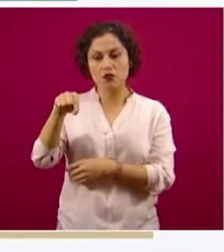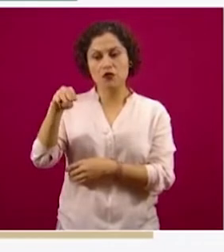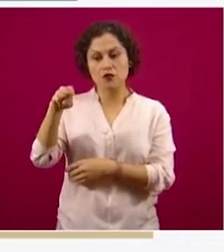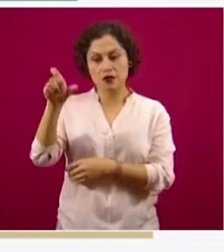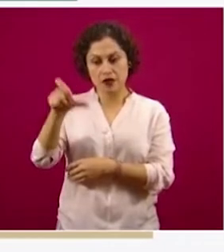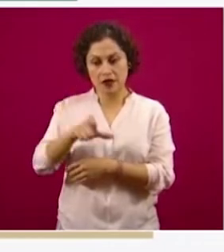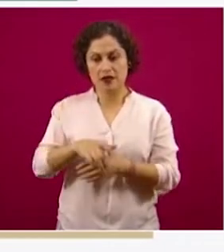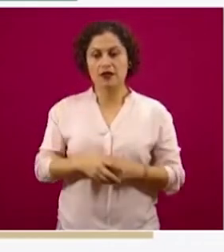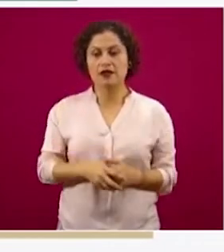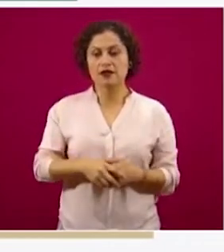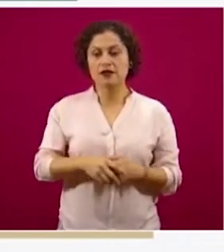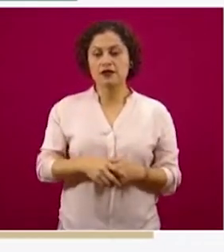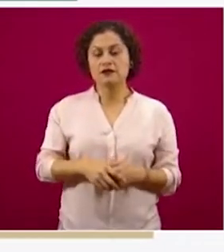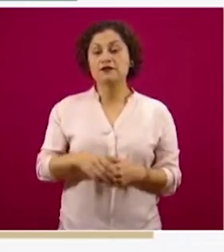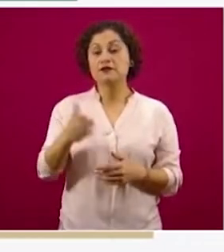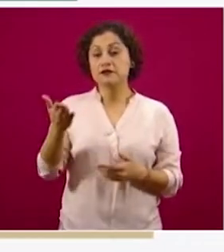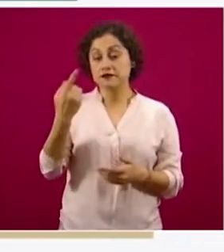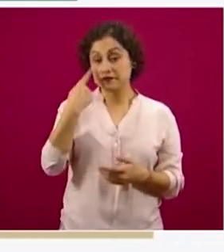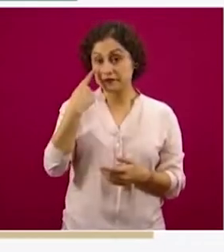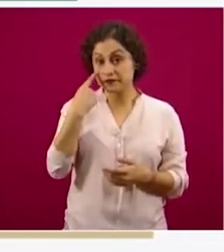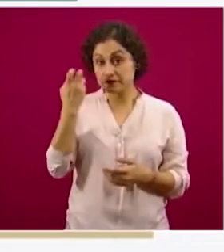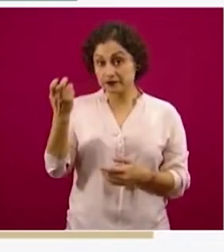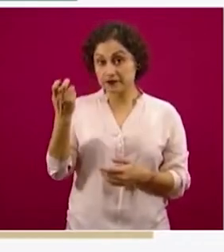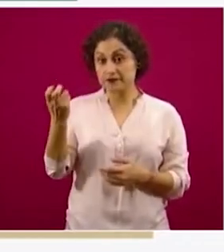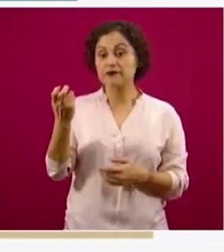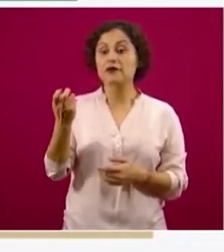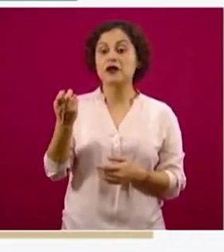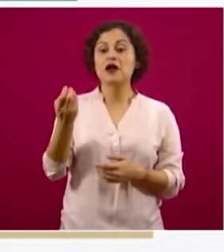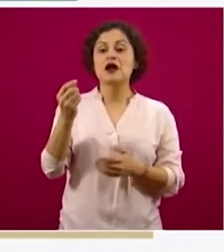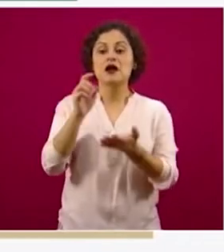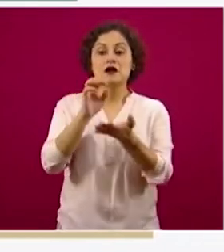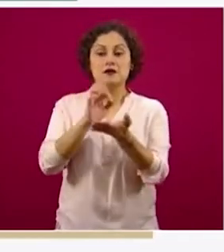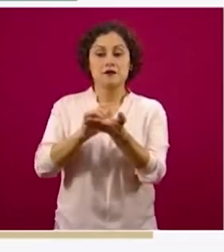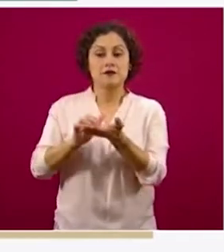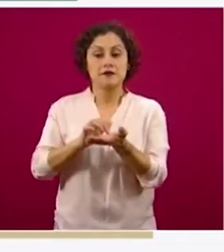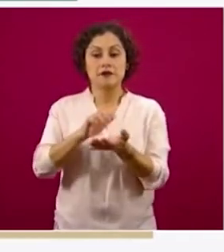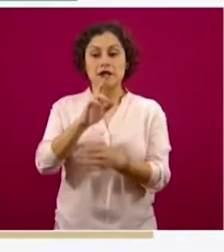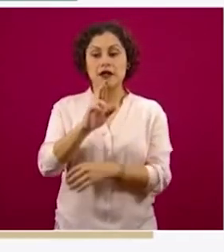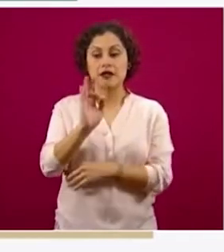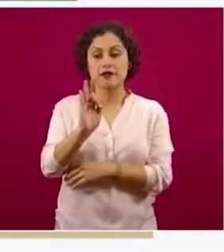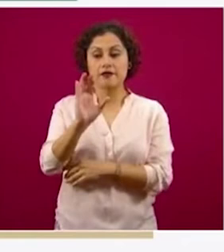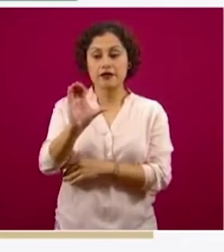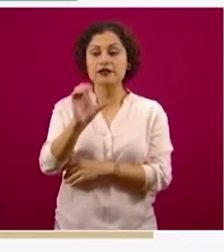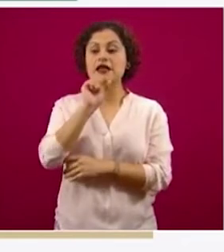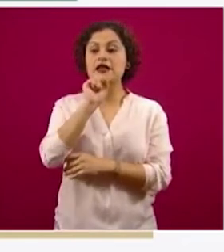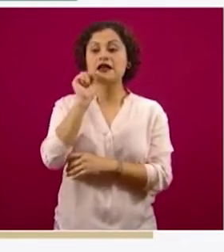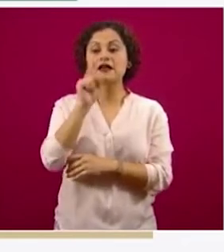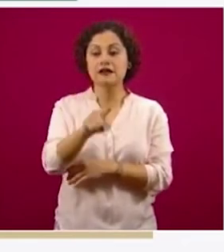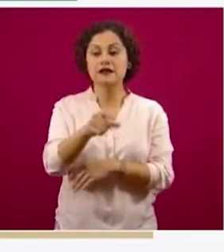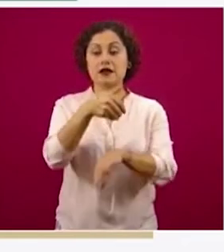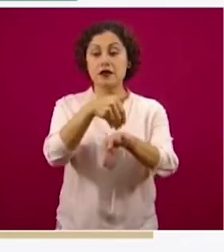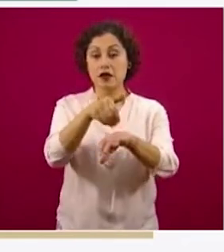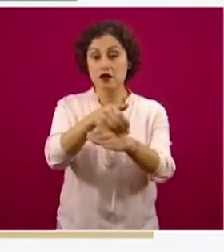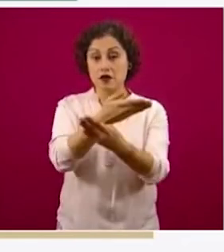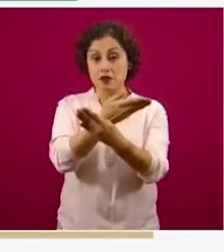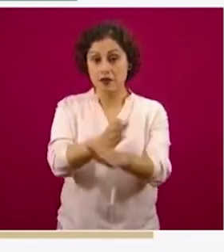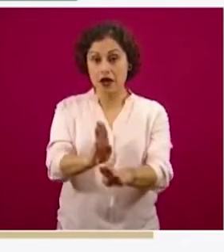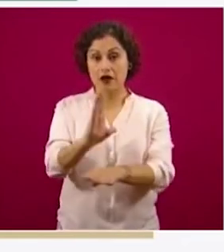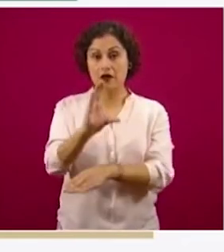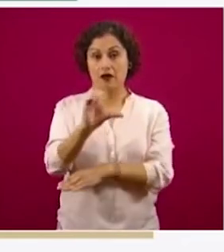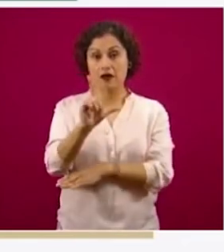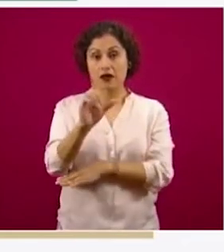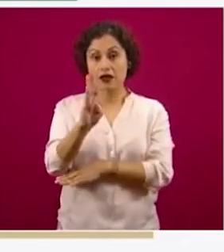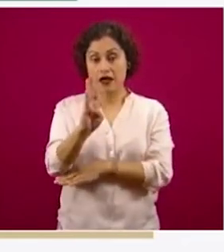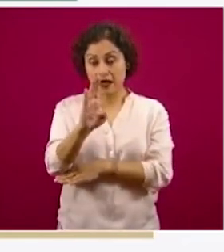se pide el registro del rfc los datos particularmente el número de cuenta en la cuenta clave y la institución financiera donde